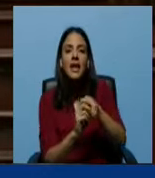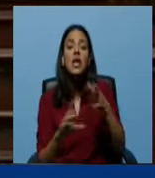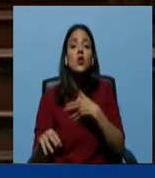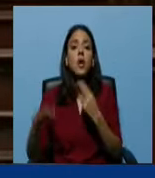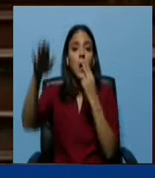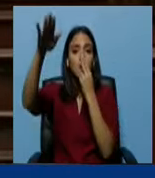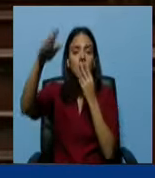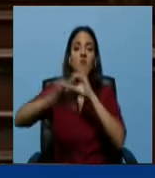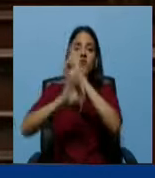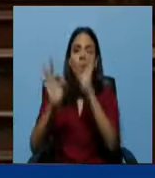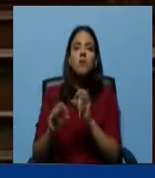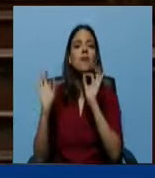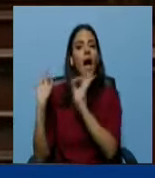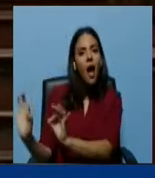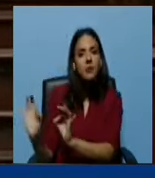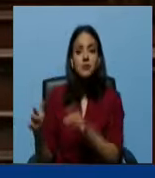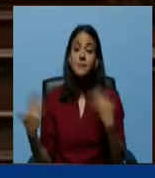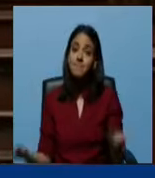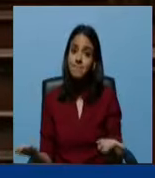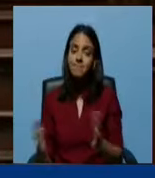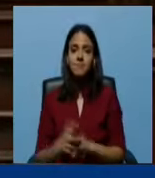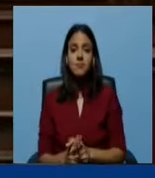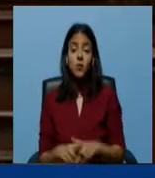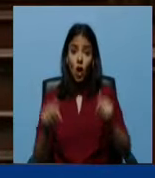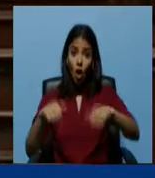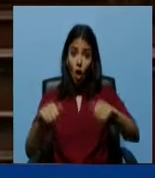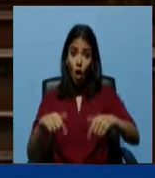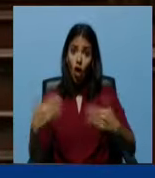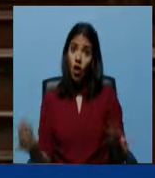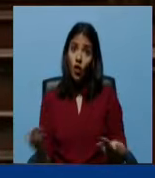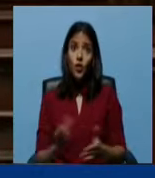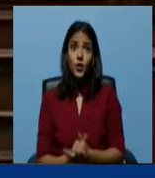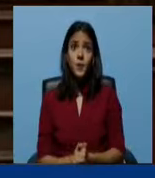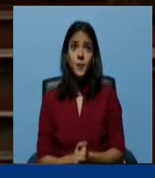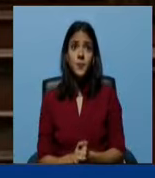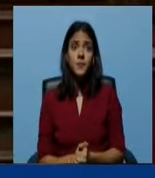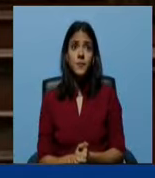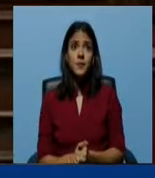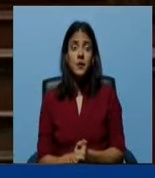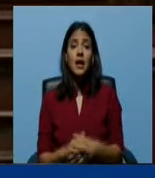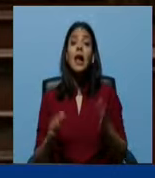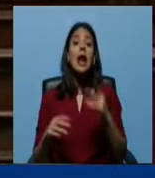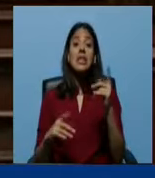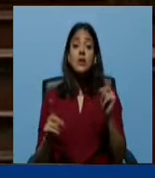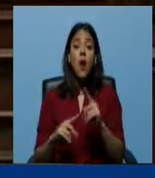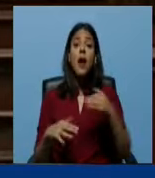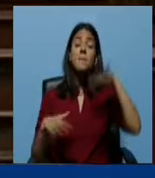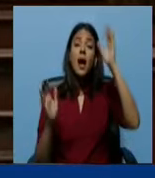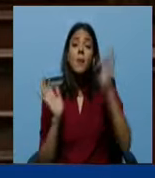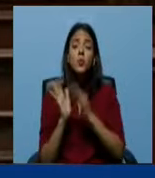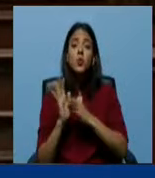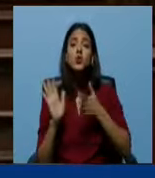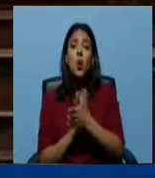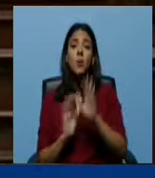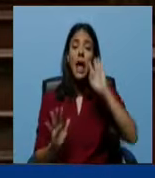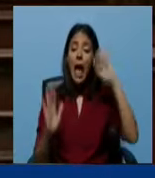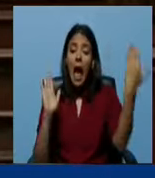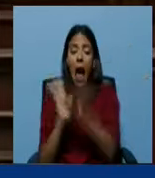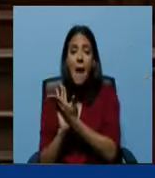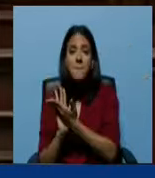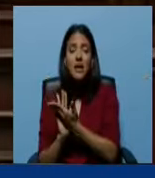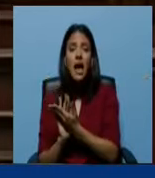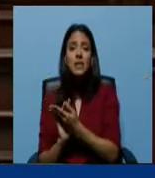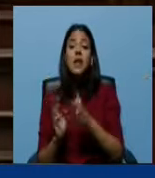fascismo, fascismo. Hoy, la mayor amenaza a la paz de Sudamérica es la